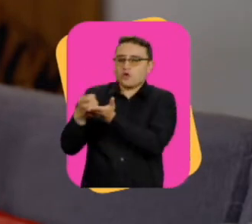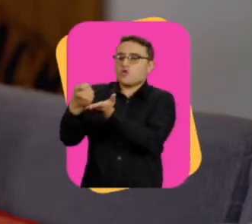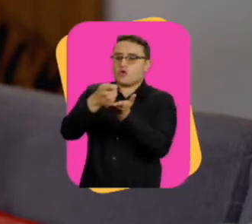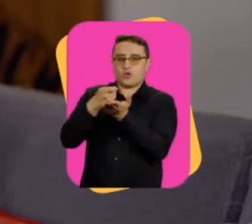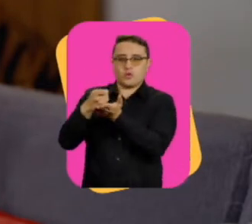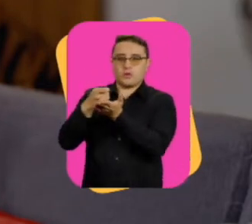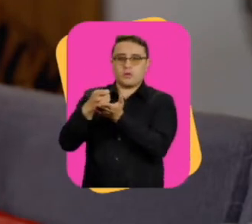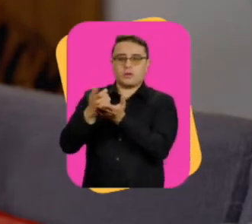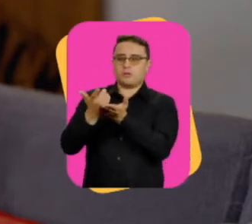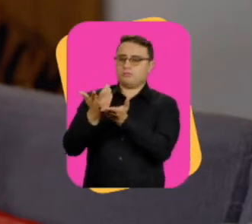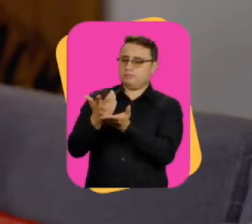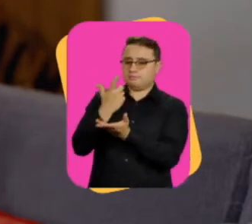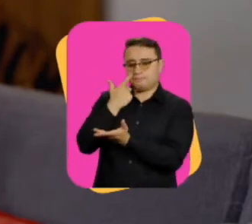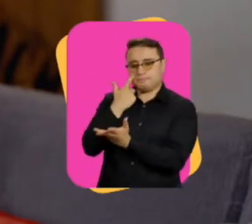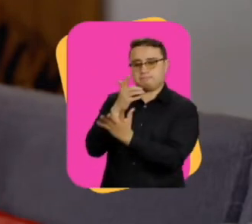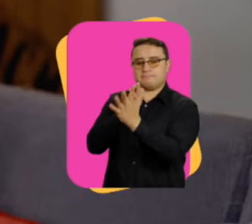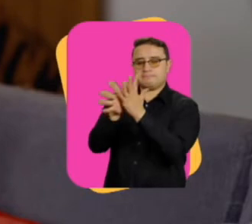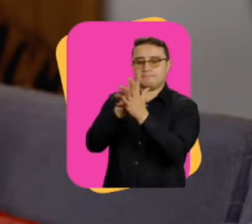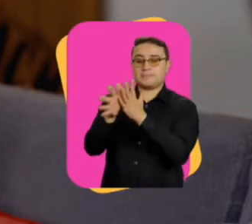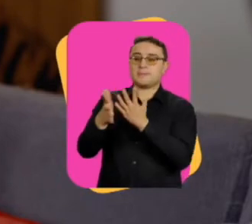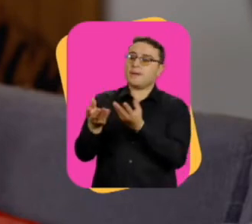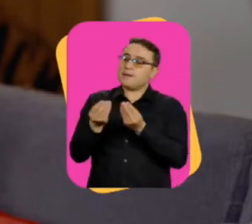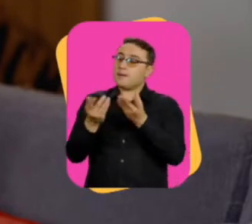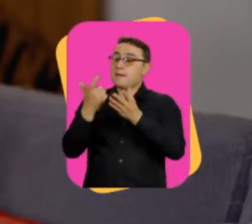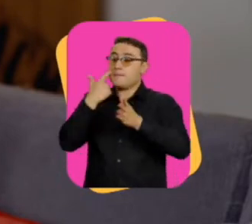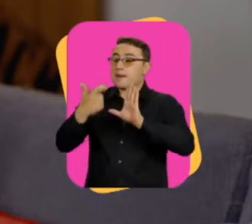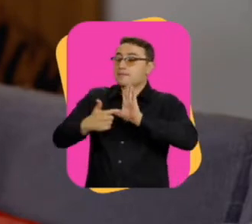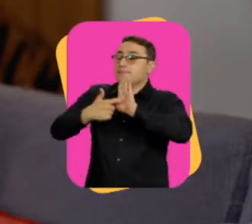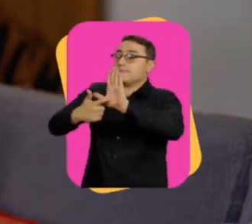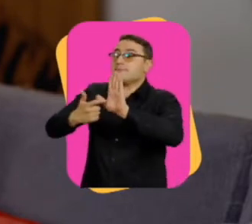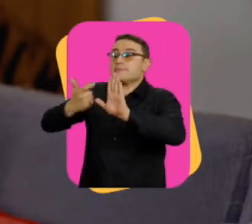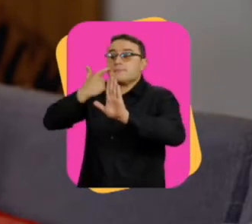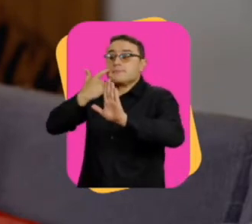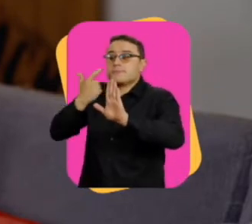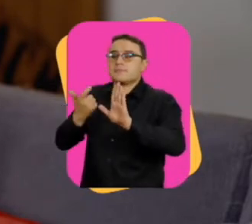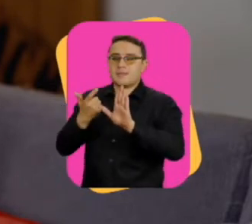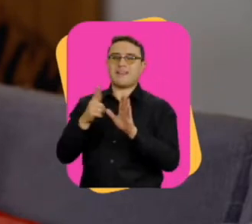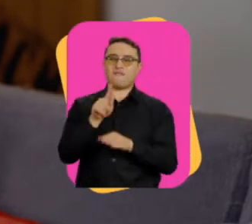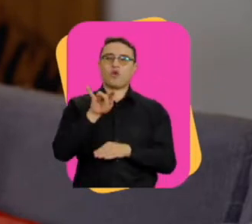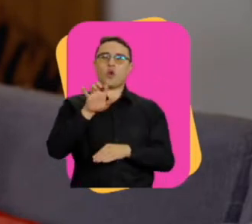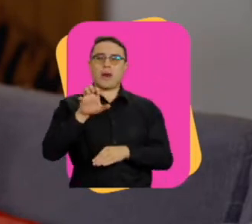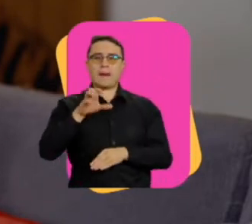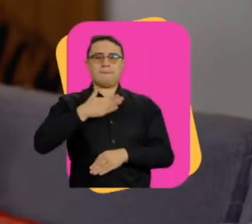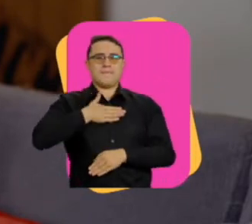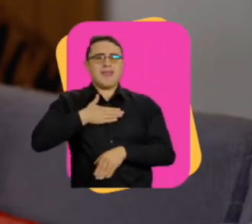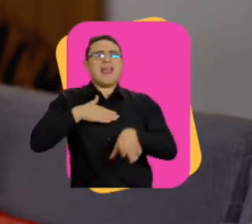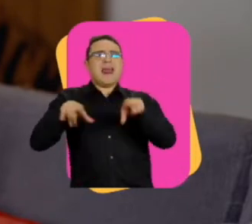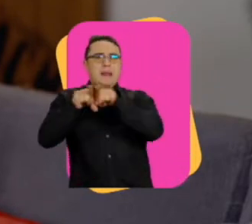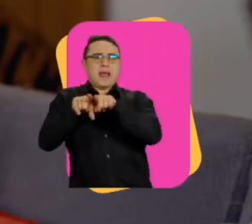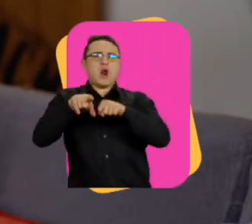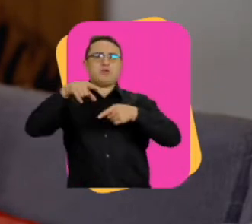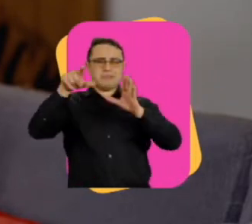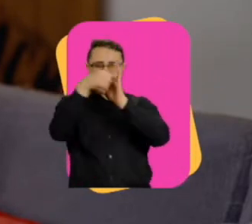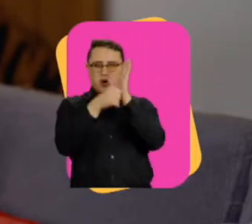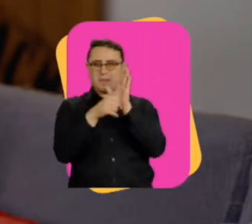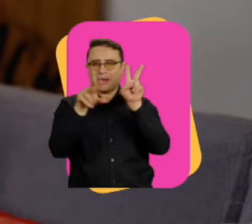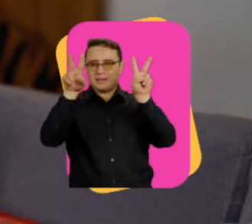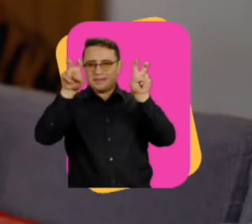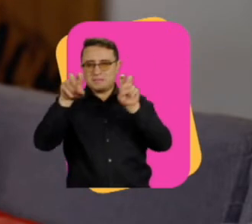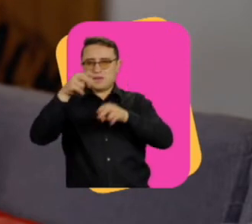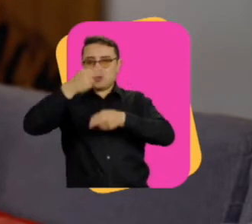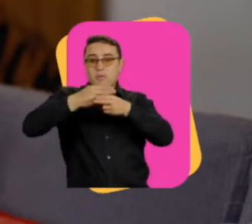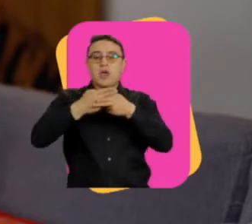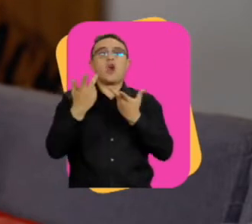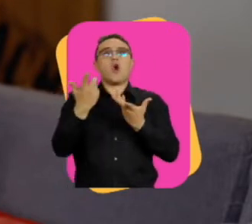quiso decirle al sector lo que estábamos buscando? Fue Mi Hermano, era un proyecto que desde el principio buscaba celebrar las distintas maneras de ser hermanos